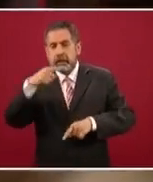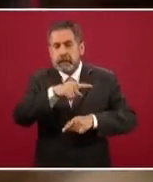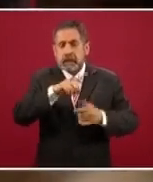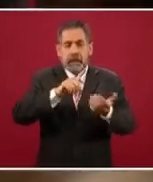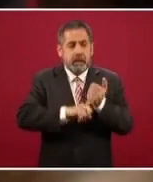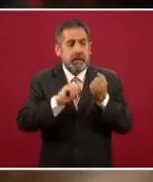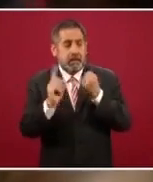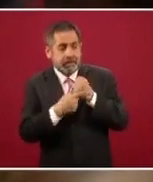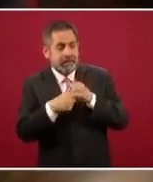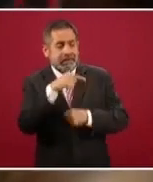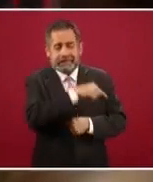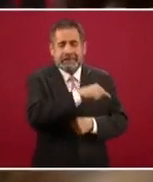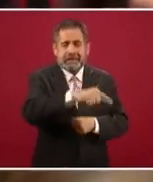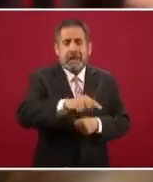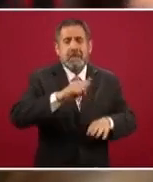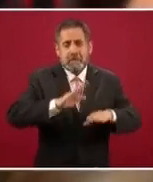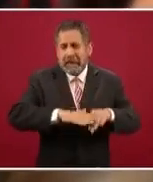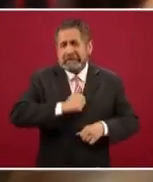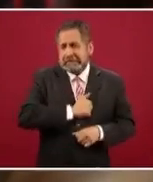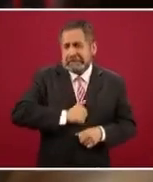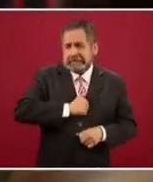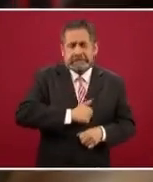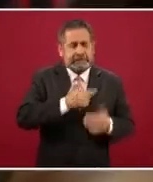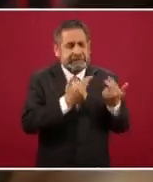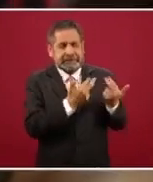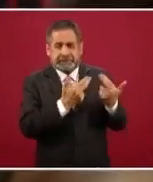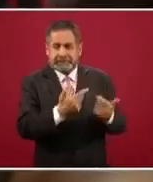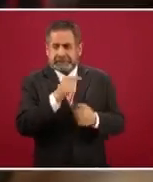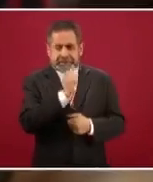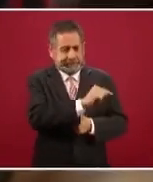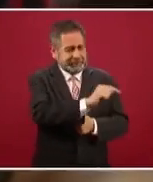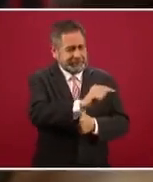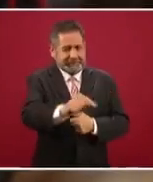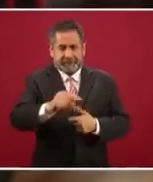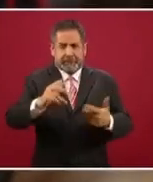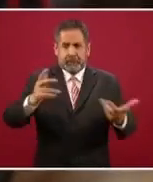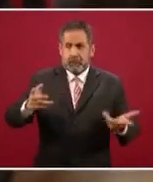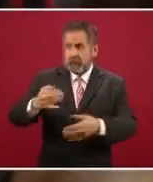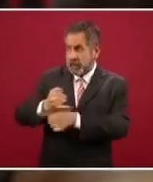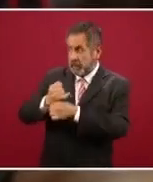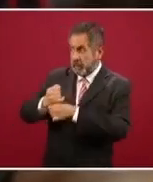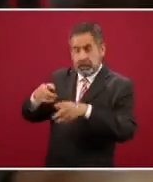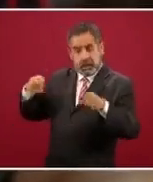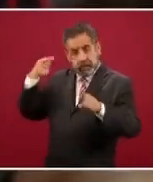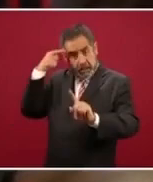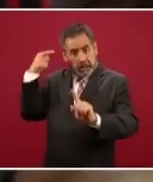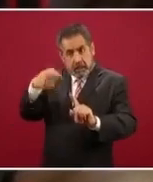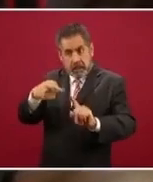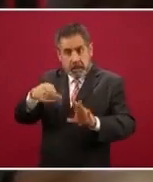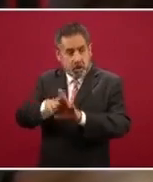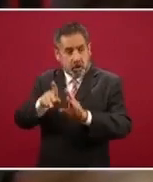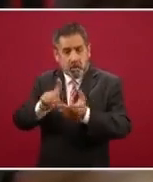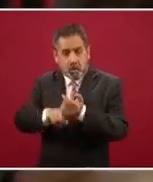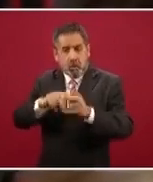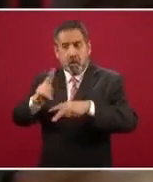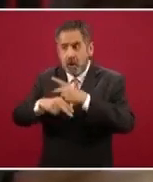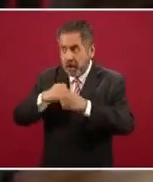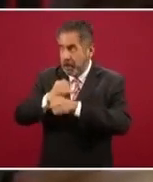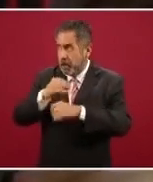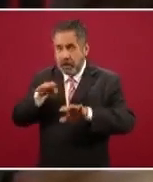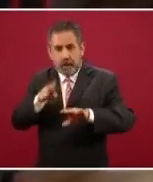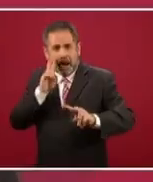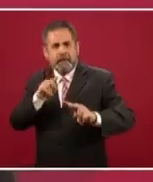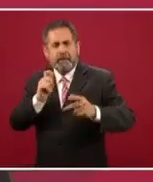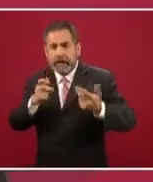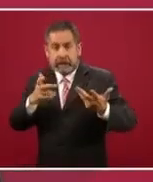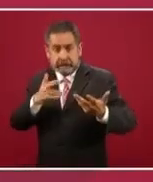cenotes dañados dentro de los predios de la empresa. Sí. Sobre esa investigación sería como entrar a la empresa para revisar si hay más daños.